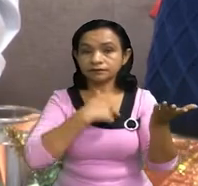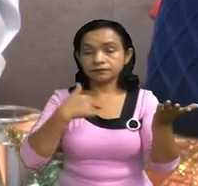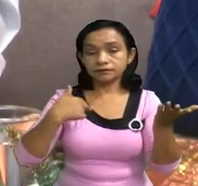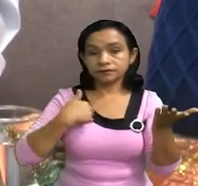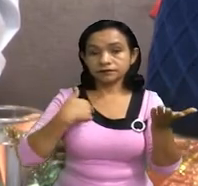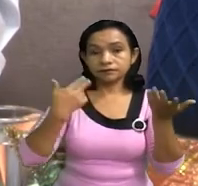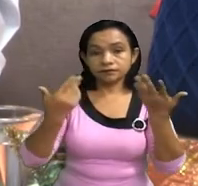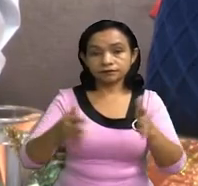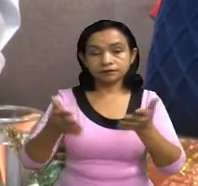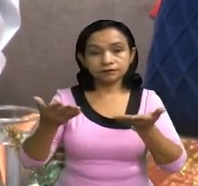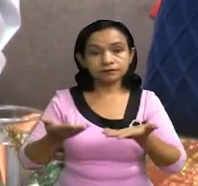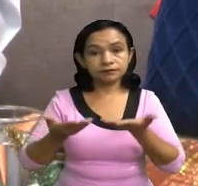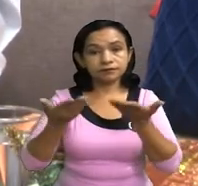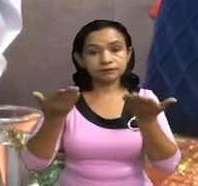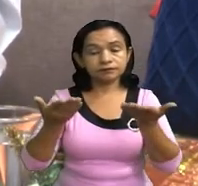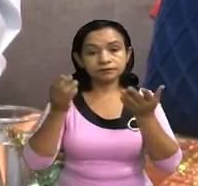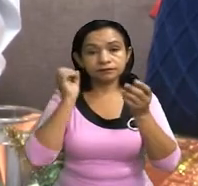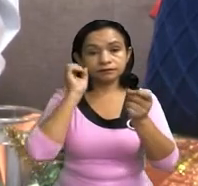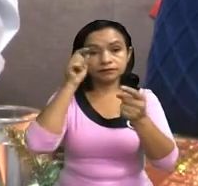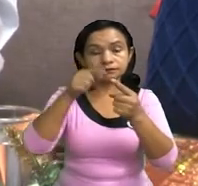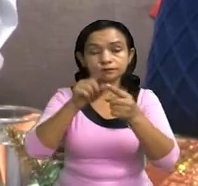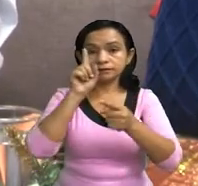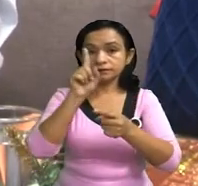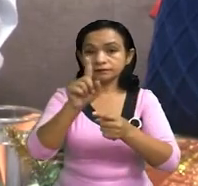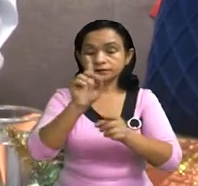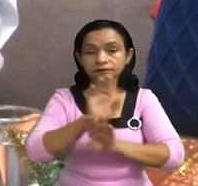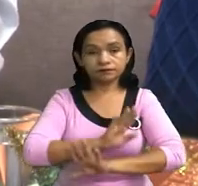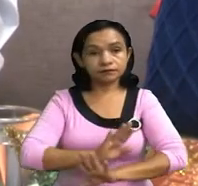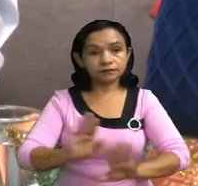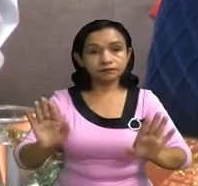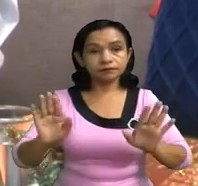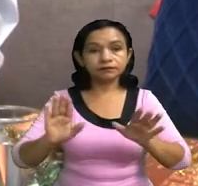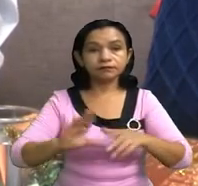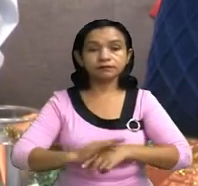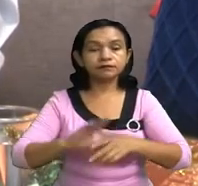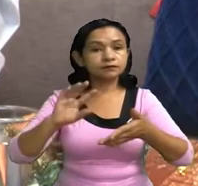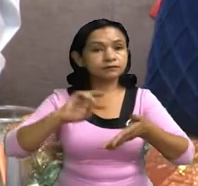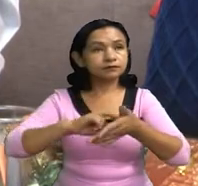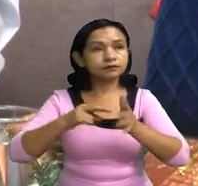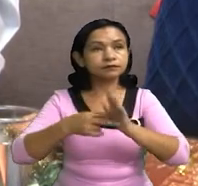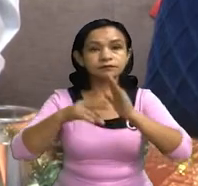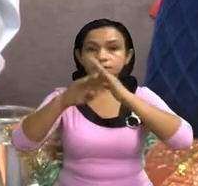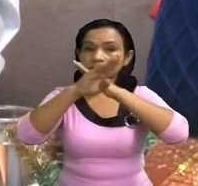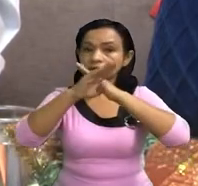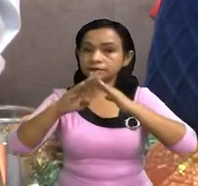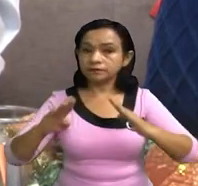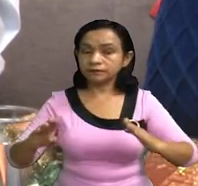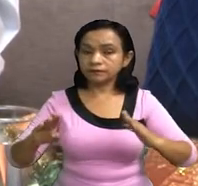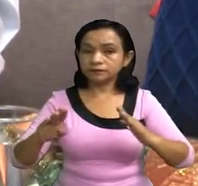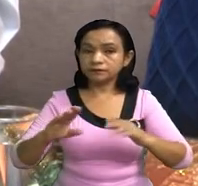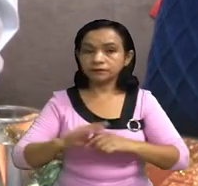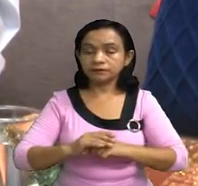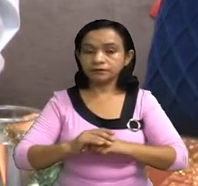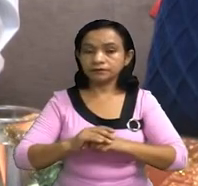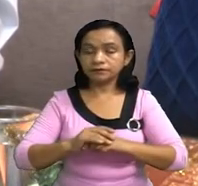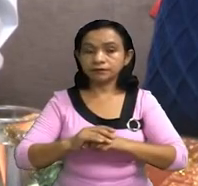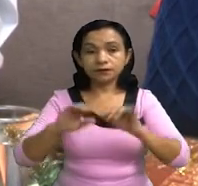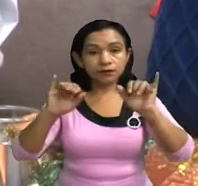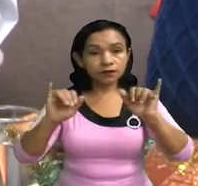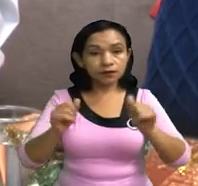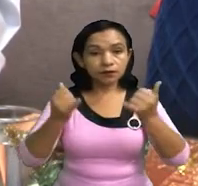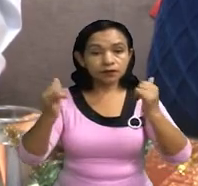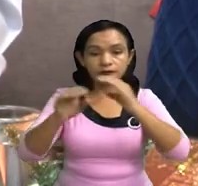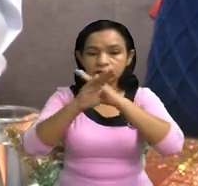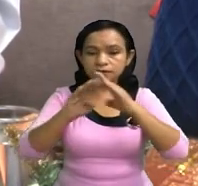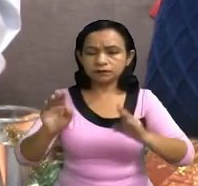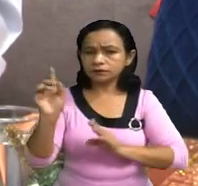emitido con un solo objetivo, de que la paz con ella no se juega. Y por